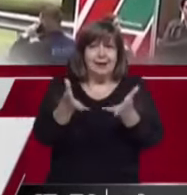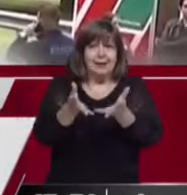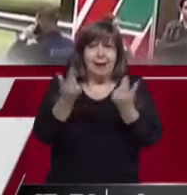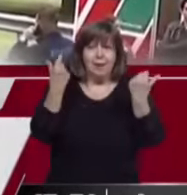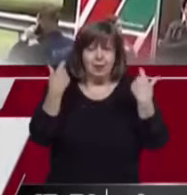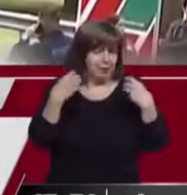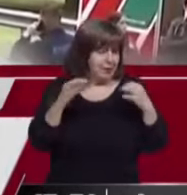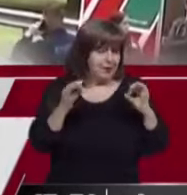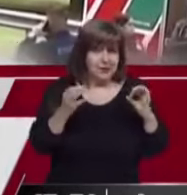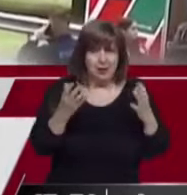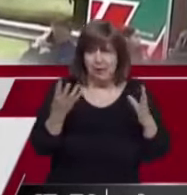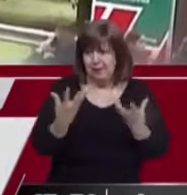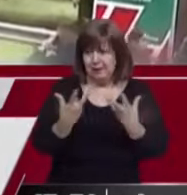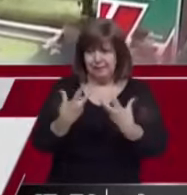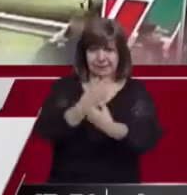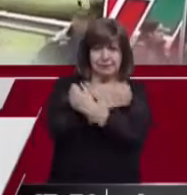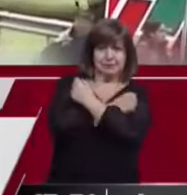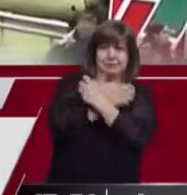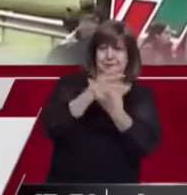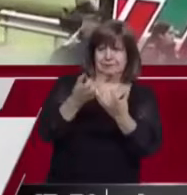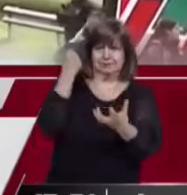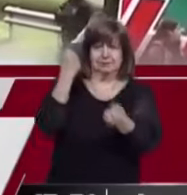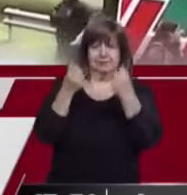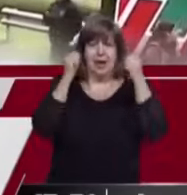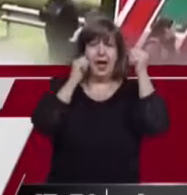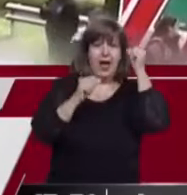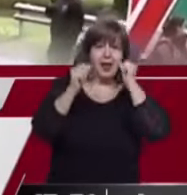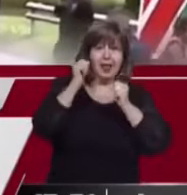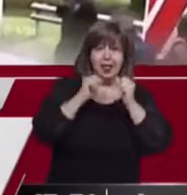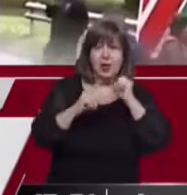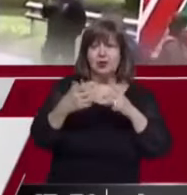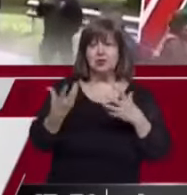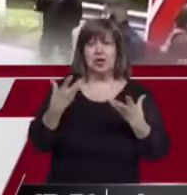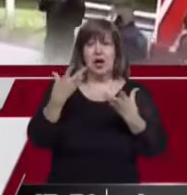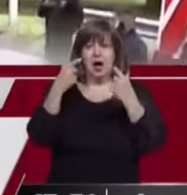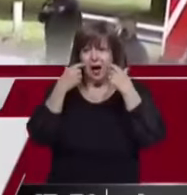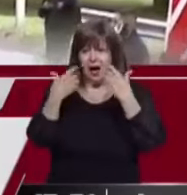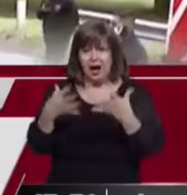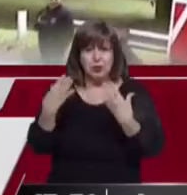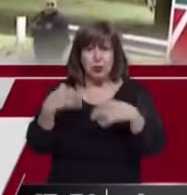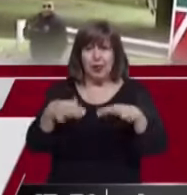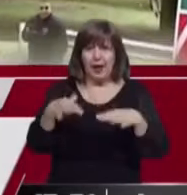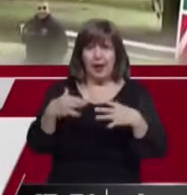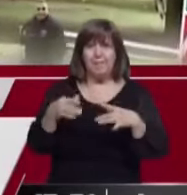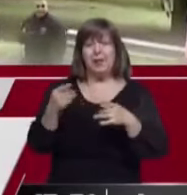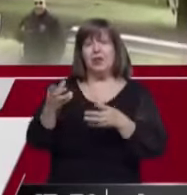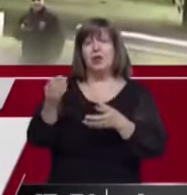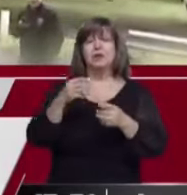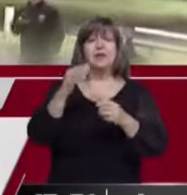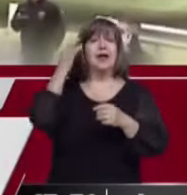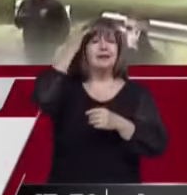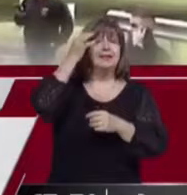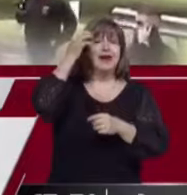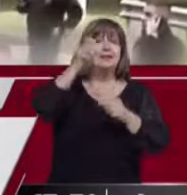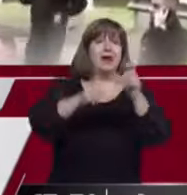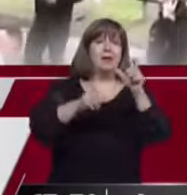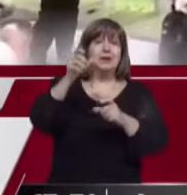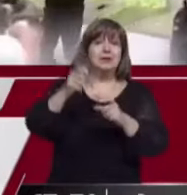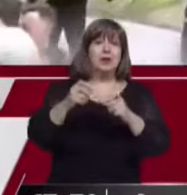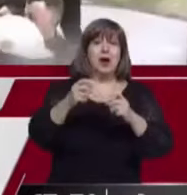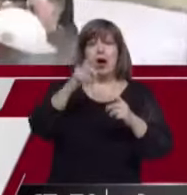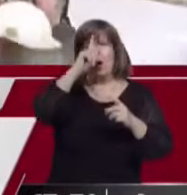para tratar de atender a a las personas que estaban heridas arriba del tren y vamos a volver con con este dato 30 personas fueron